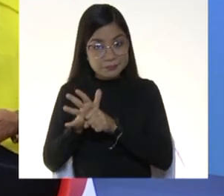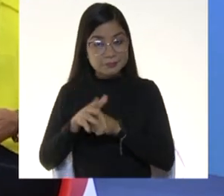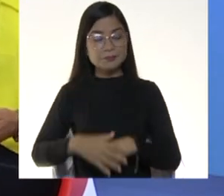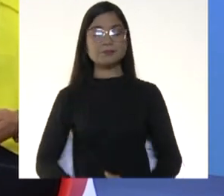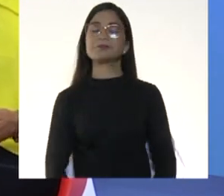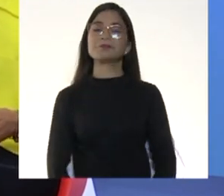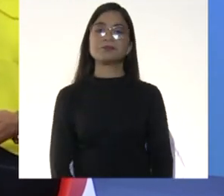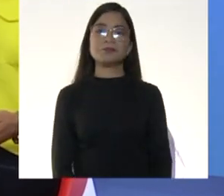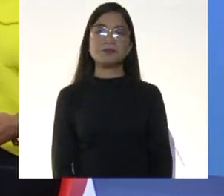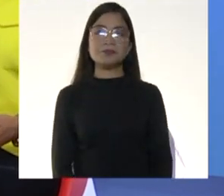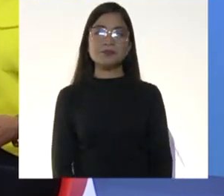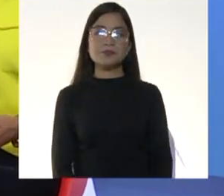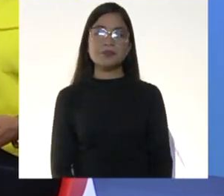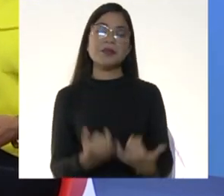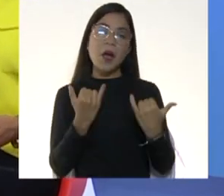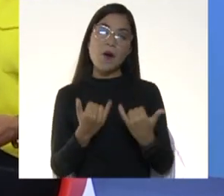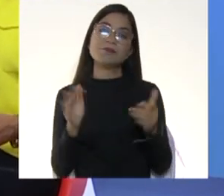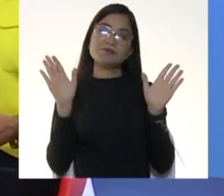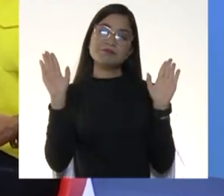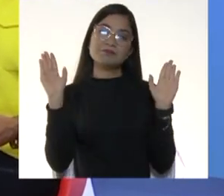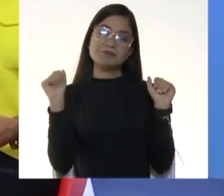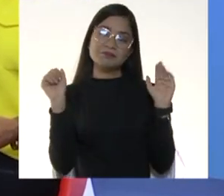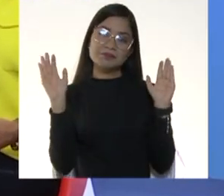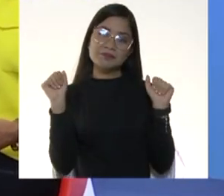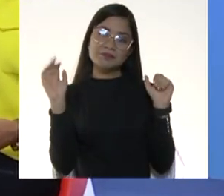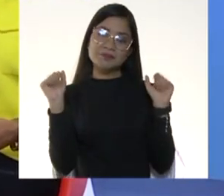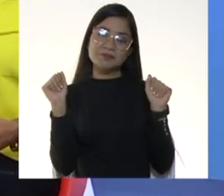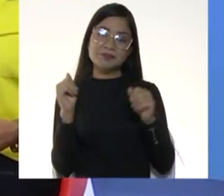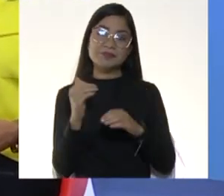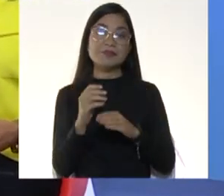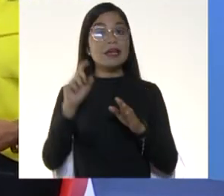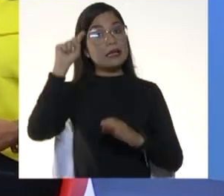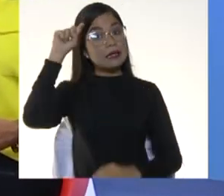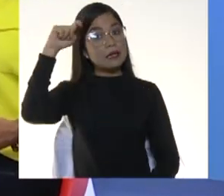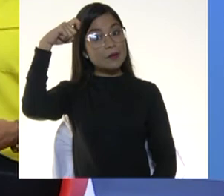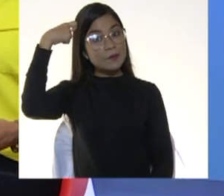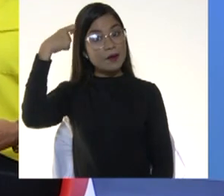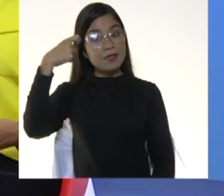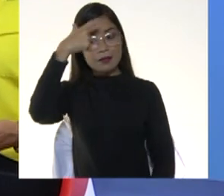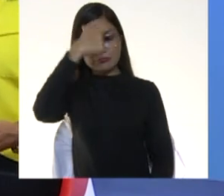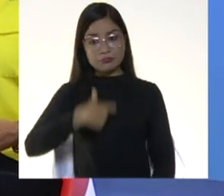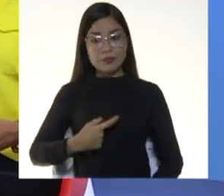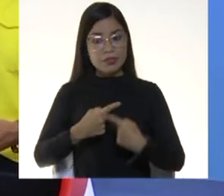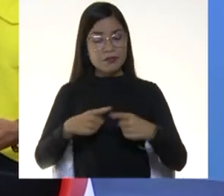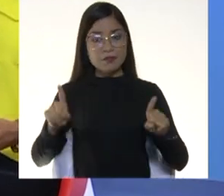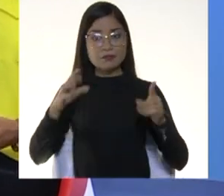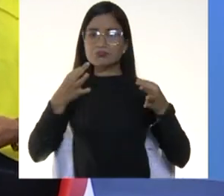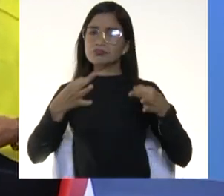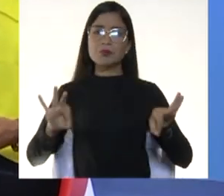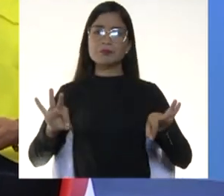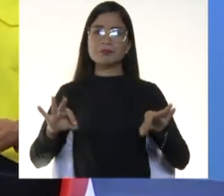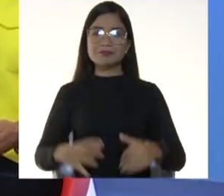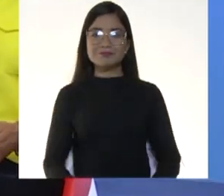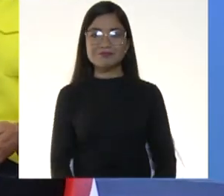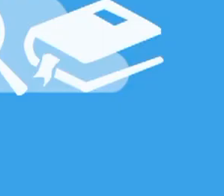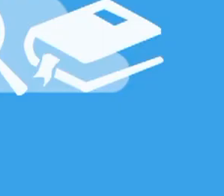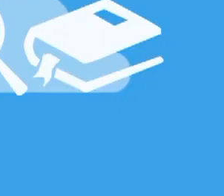esta manera entonces nos despedimos por el día de hoy, no sin antes recordarles que ser diferente es algo